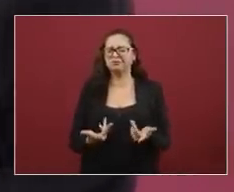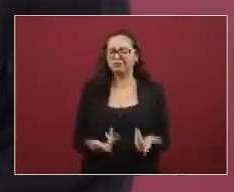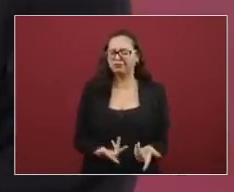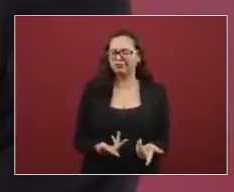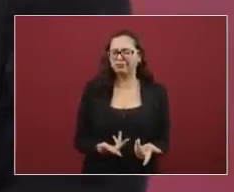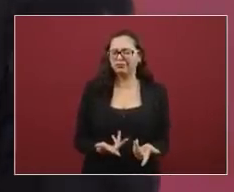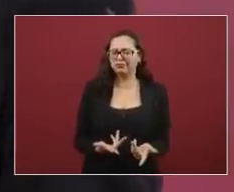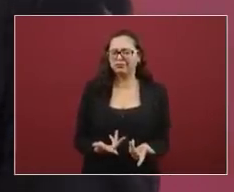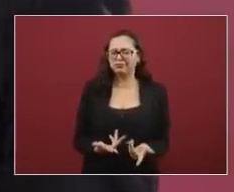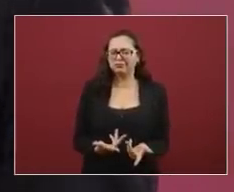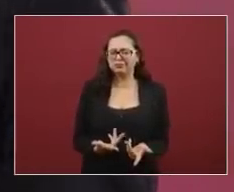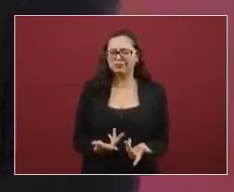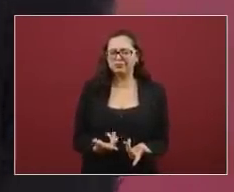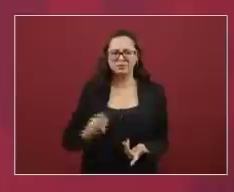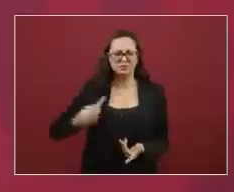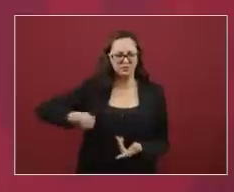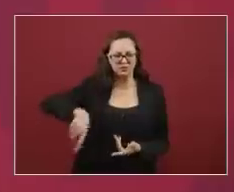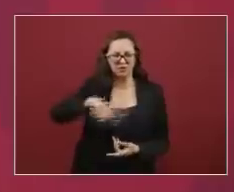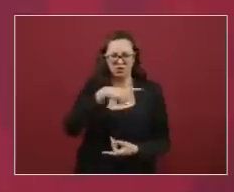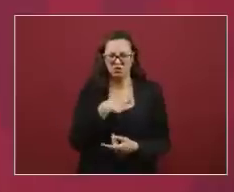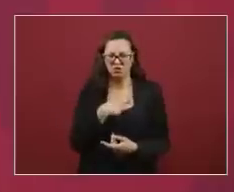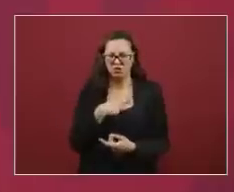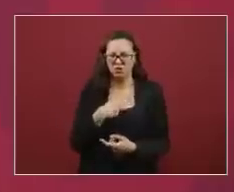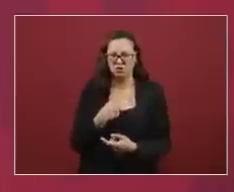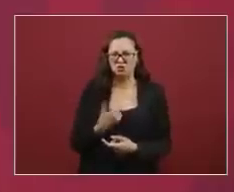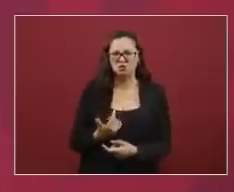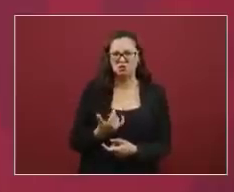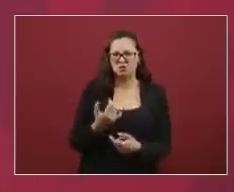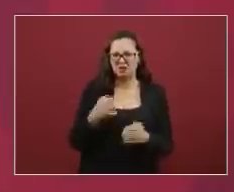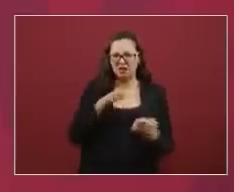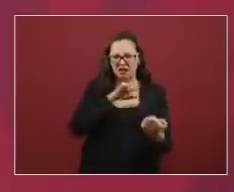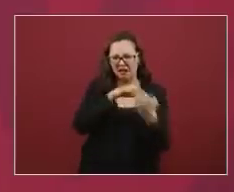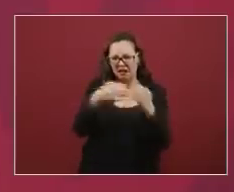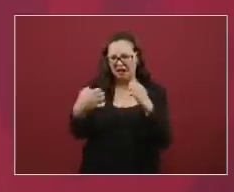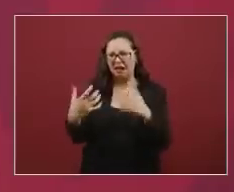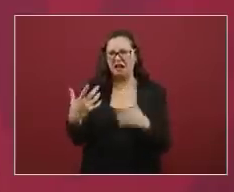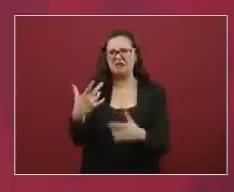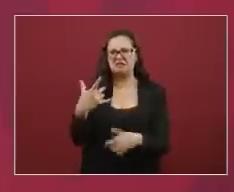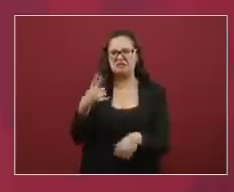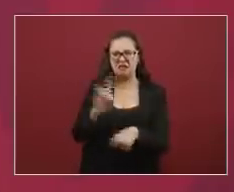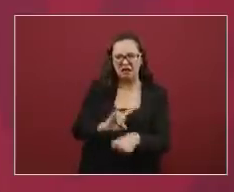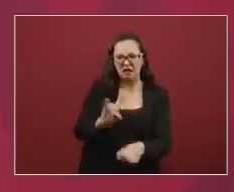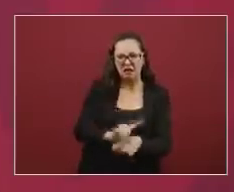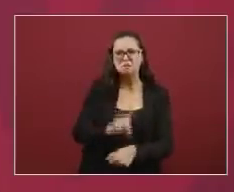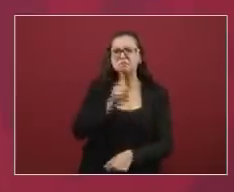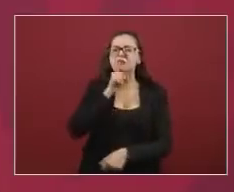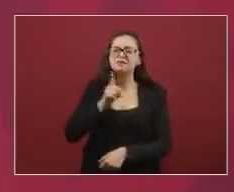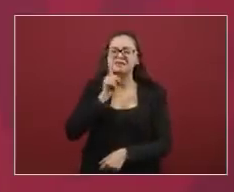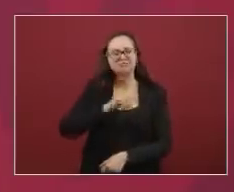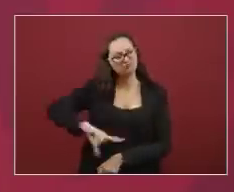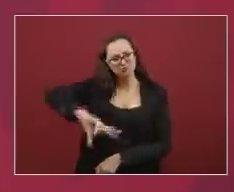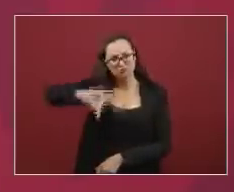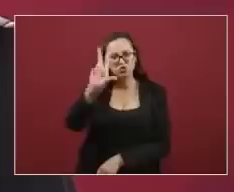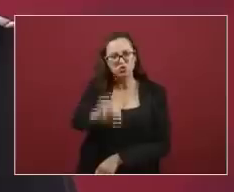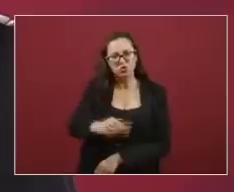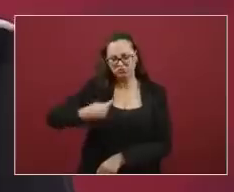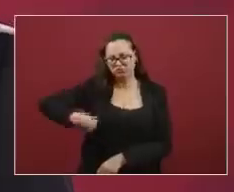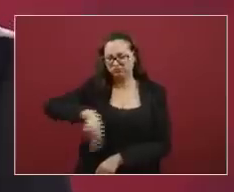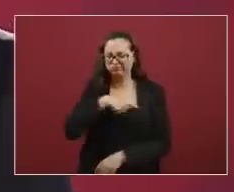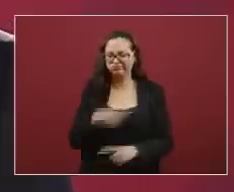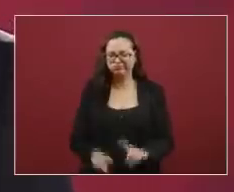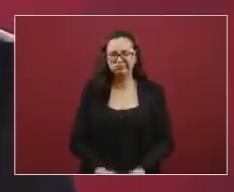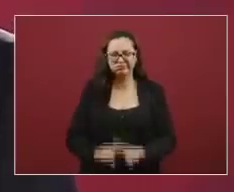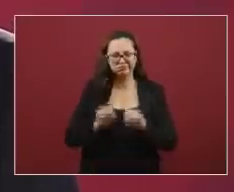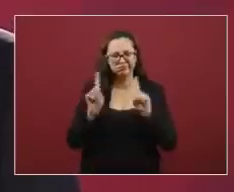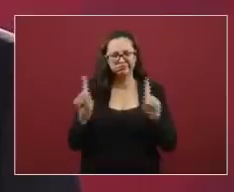estamos engañando, estamos simulando. Pues no, no somos lo mismo. Y